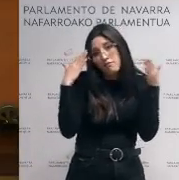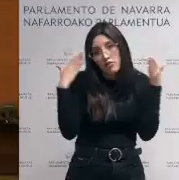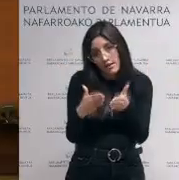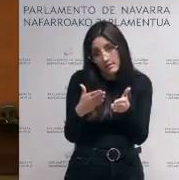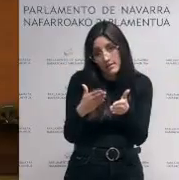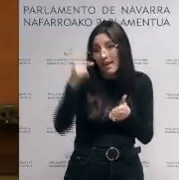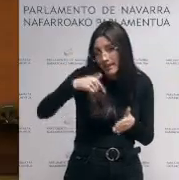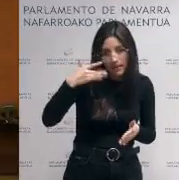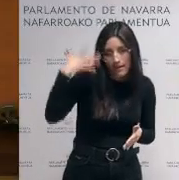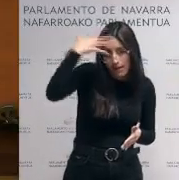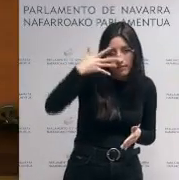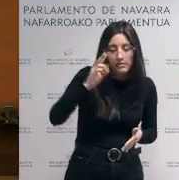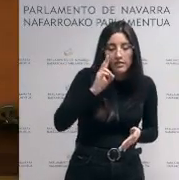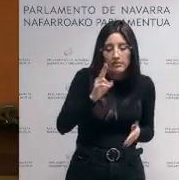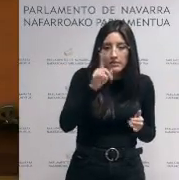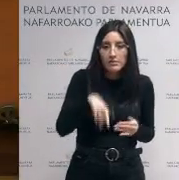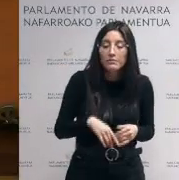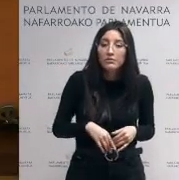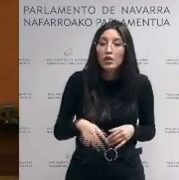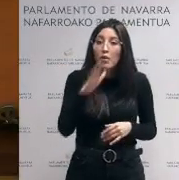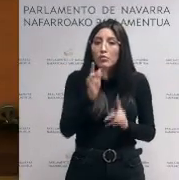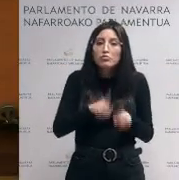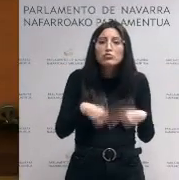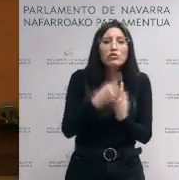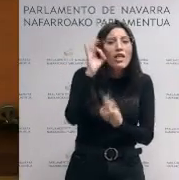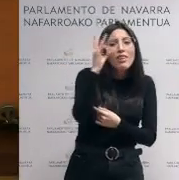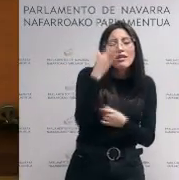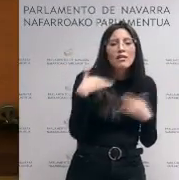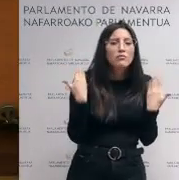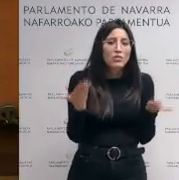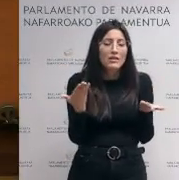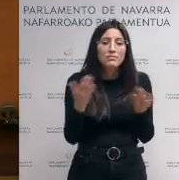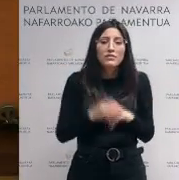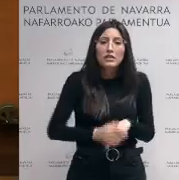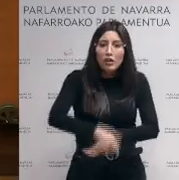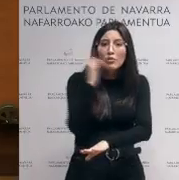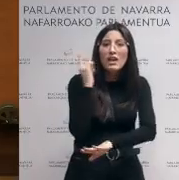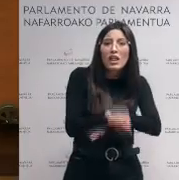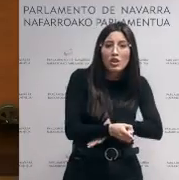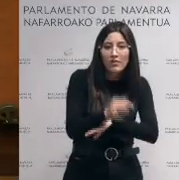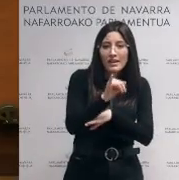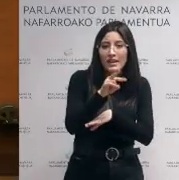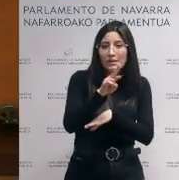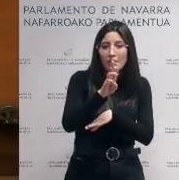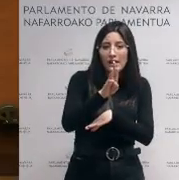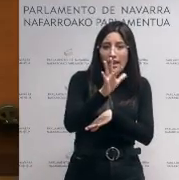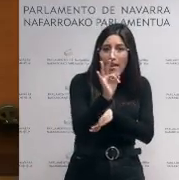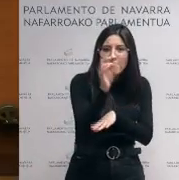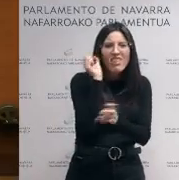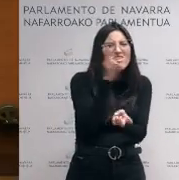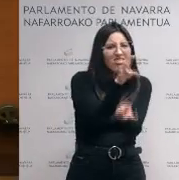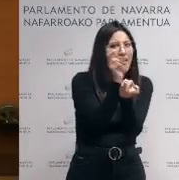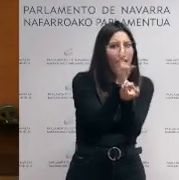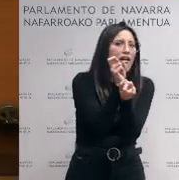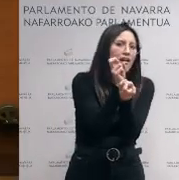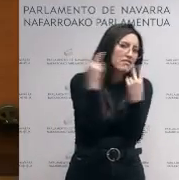En consecuencia, ¿qué es lo que planteamos desde UPN? Pues que se suprima la obligación de declarar IRPF para aquellas personas que perciban rendimientos del